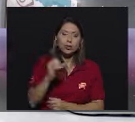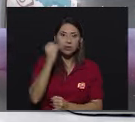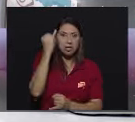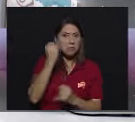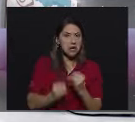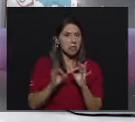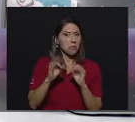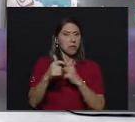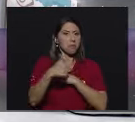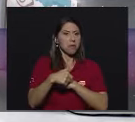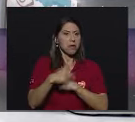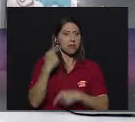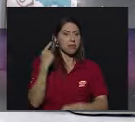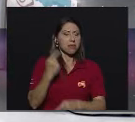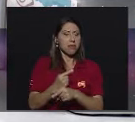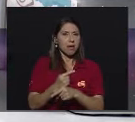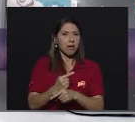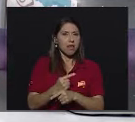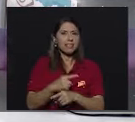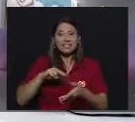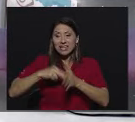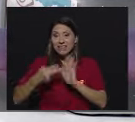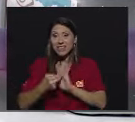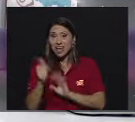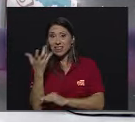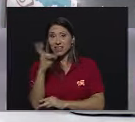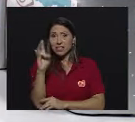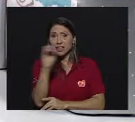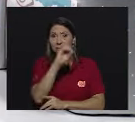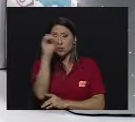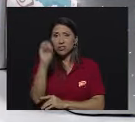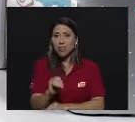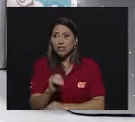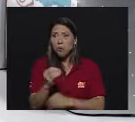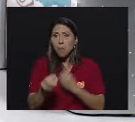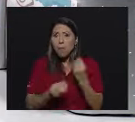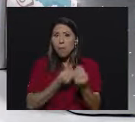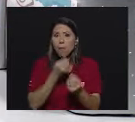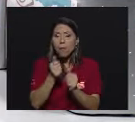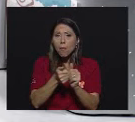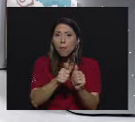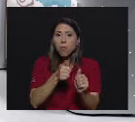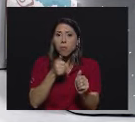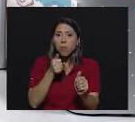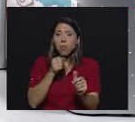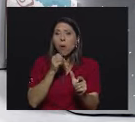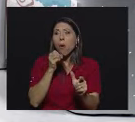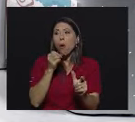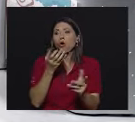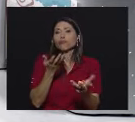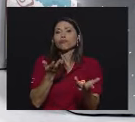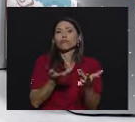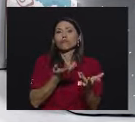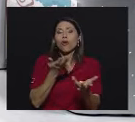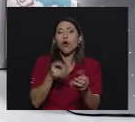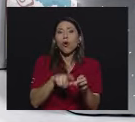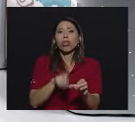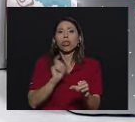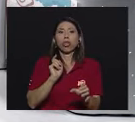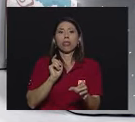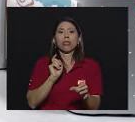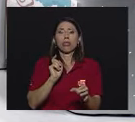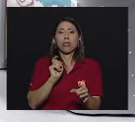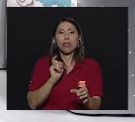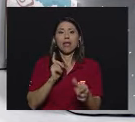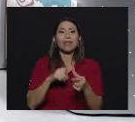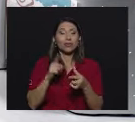en el tiempo indicado. Quiere decir que hay un 17% que se nos queda atrás o que incluso en algún momento se vuelven